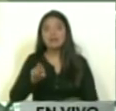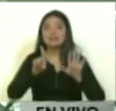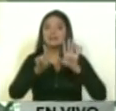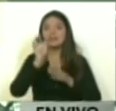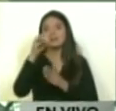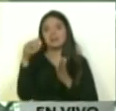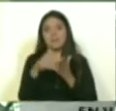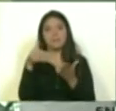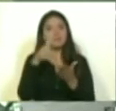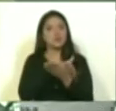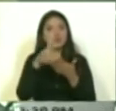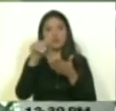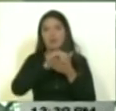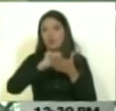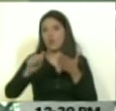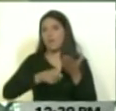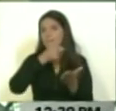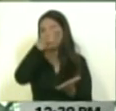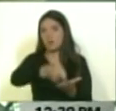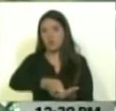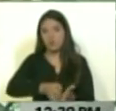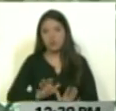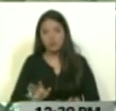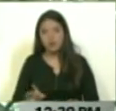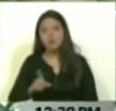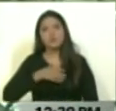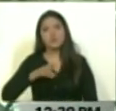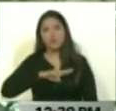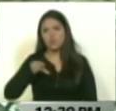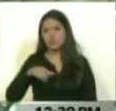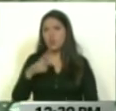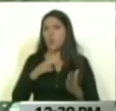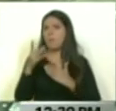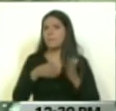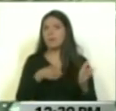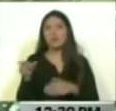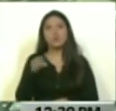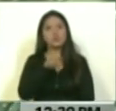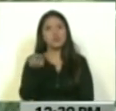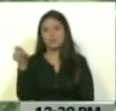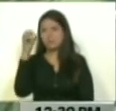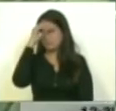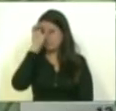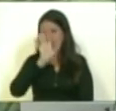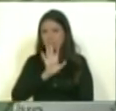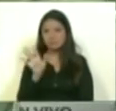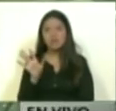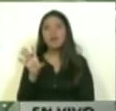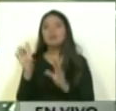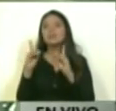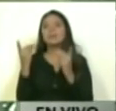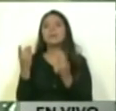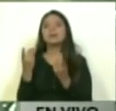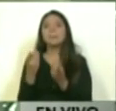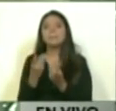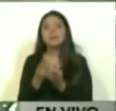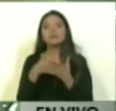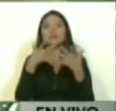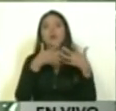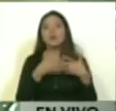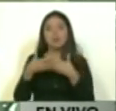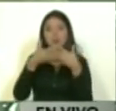Hubo una operación que ustedes ni se imaginan. del Departamento del Tesoro de los Estados